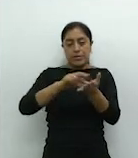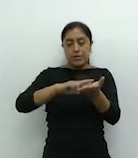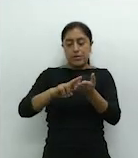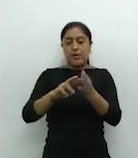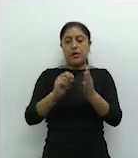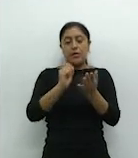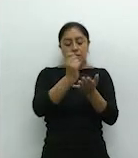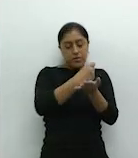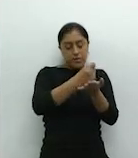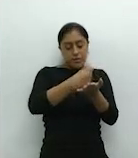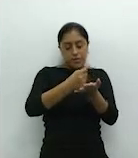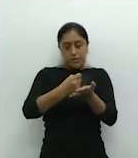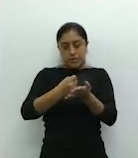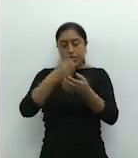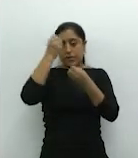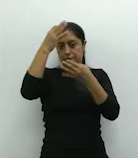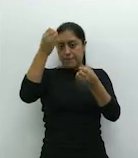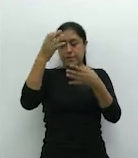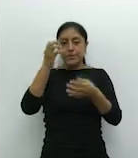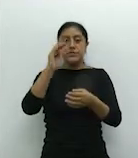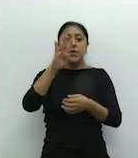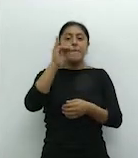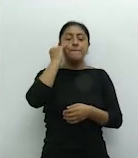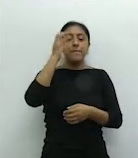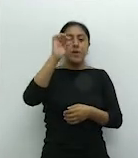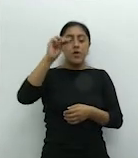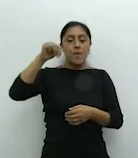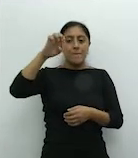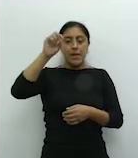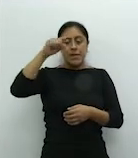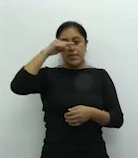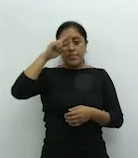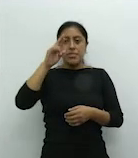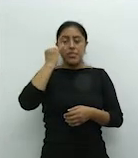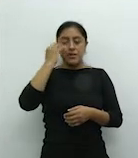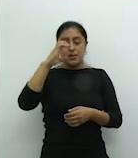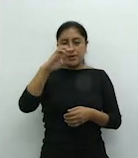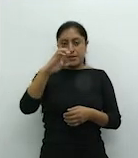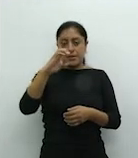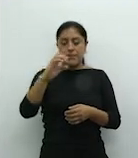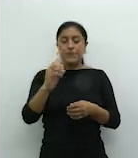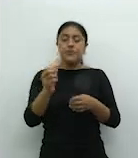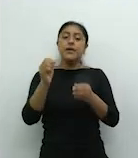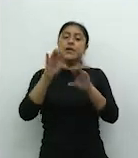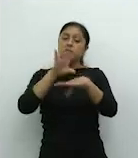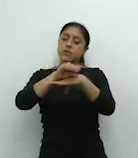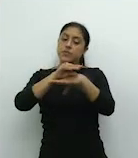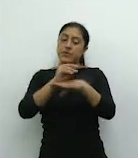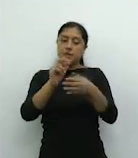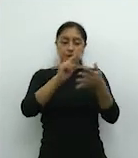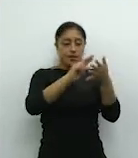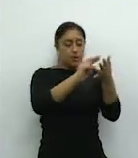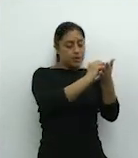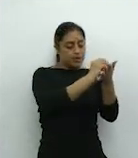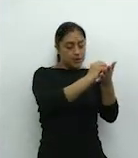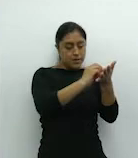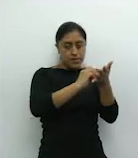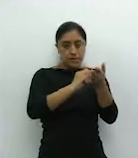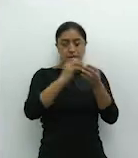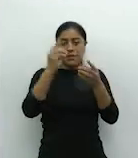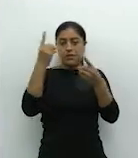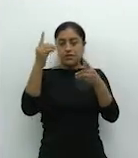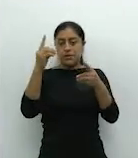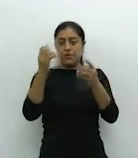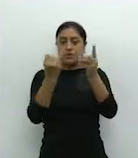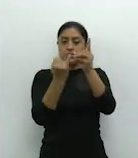información biométrica bajo estándares internacionales de calidad que hacen del DPI un documento inalterable.